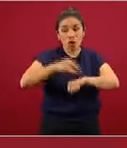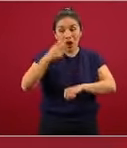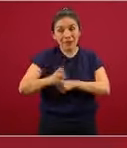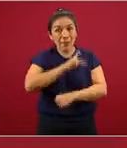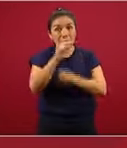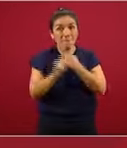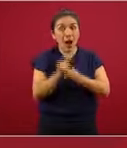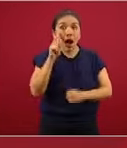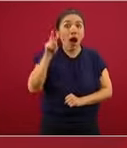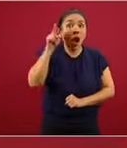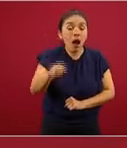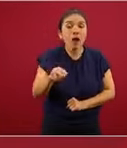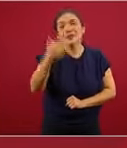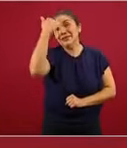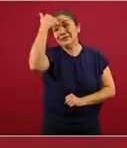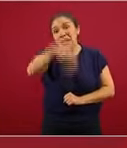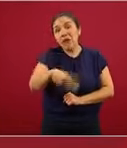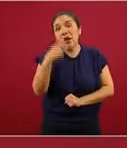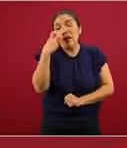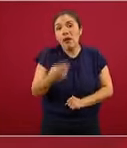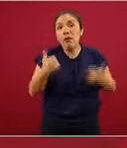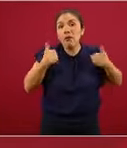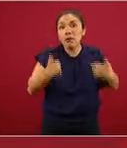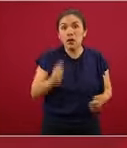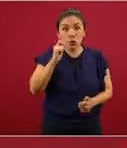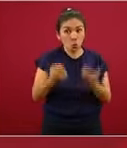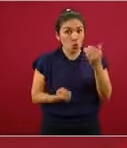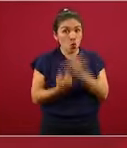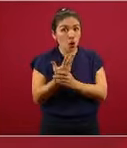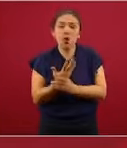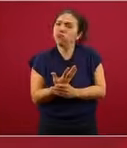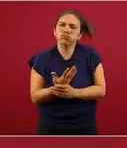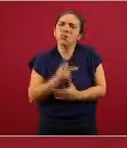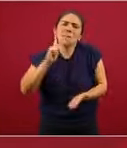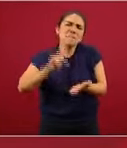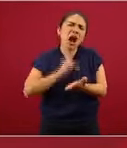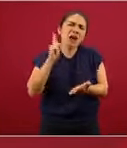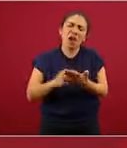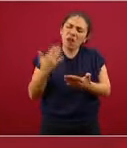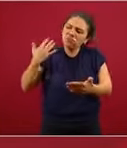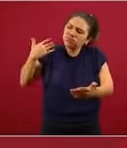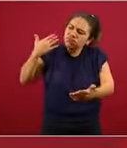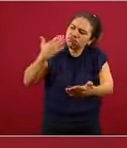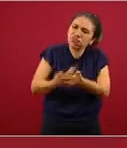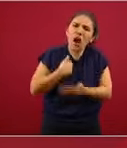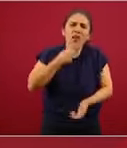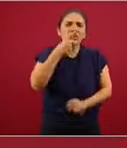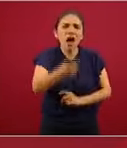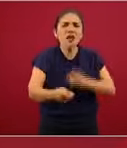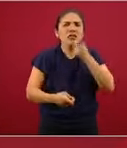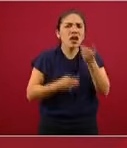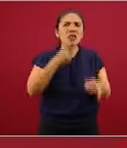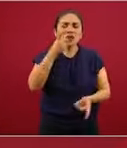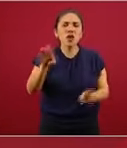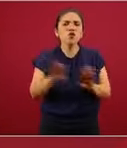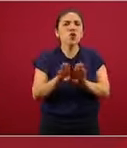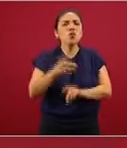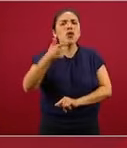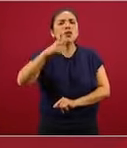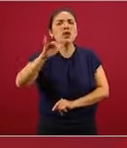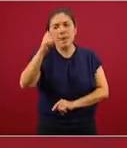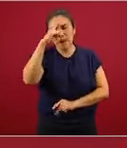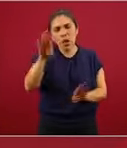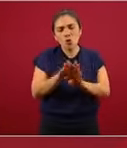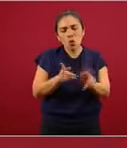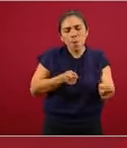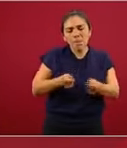país tenga presente esto. Esto no es nuevo, esto lo hemos dicho varias veces, está en las guías de práctica clínica para el